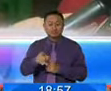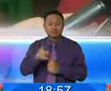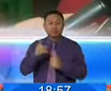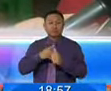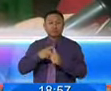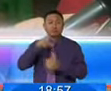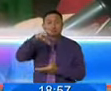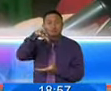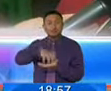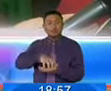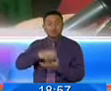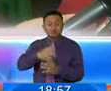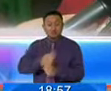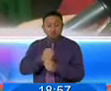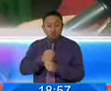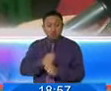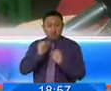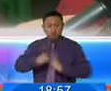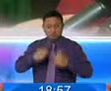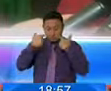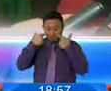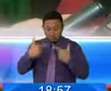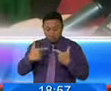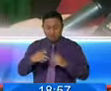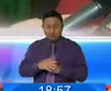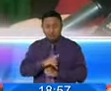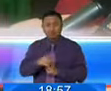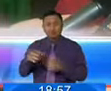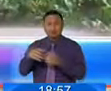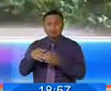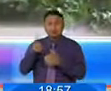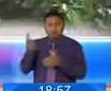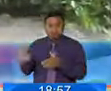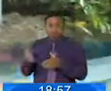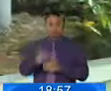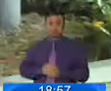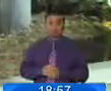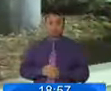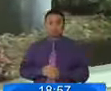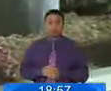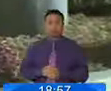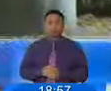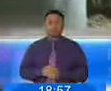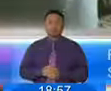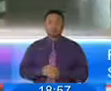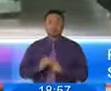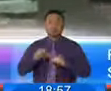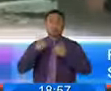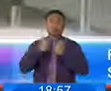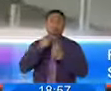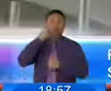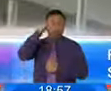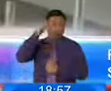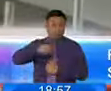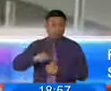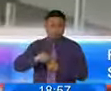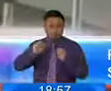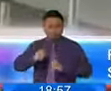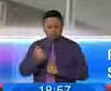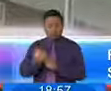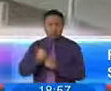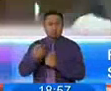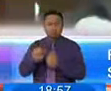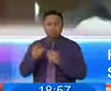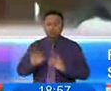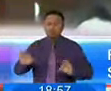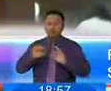del Estado esté coberturizado por un ente de esta naturaleza. Y desde el correísmo también se reconoce la necesidad de reestructurar la